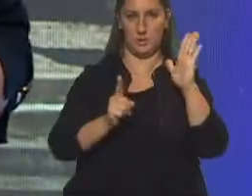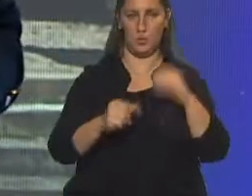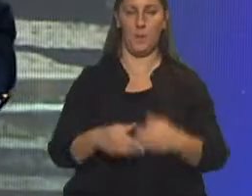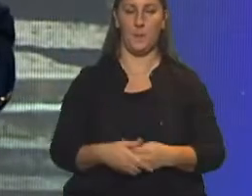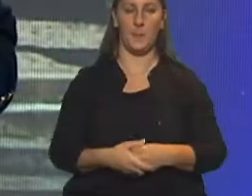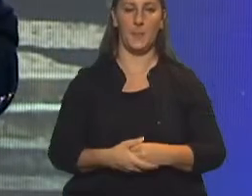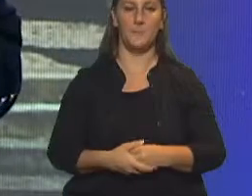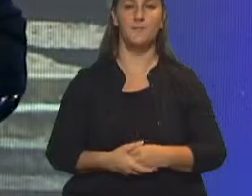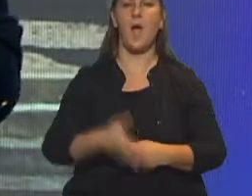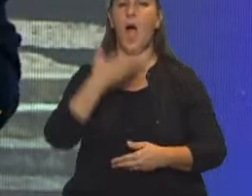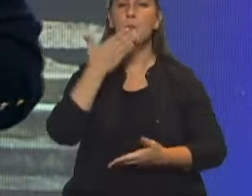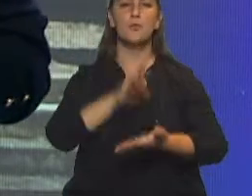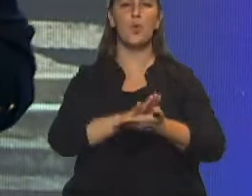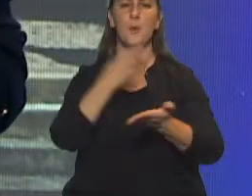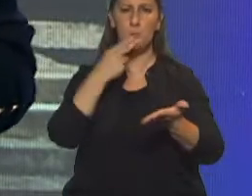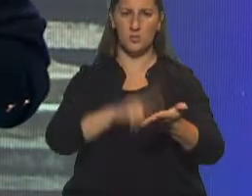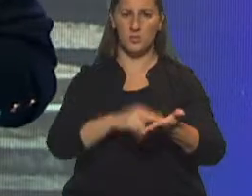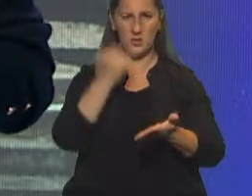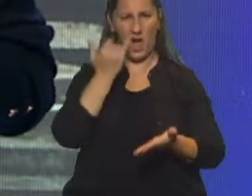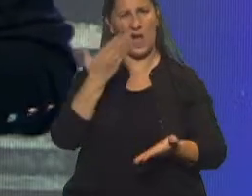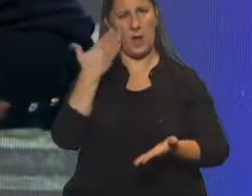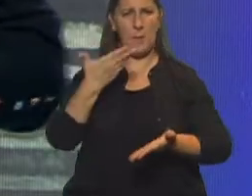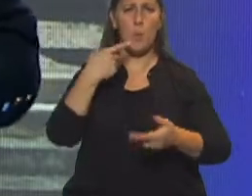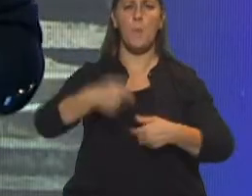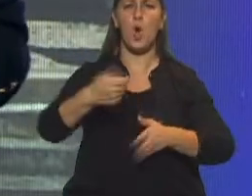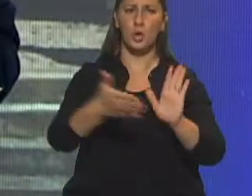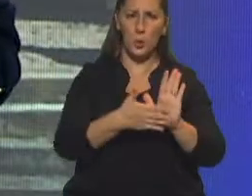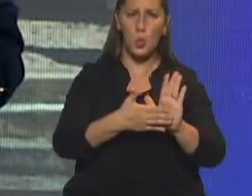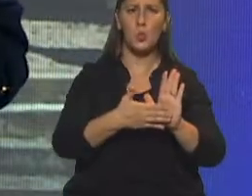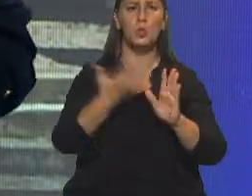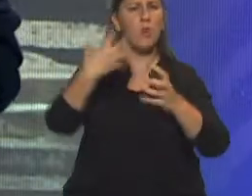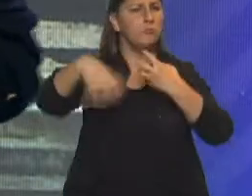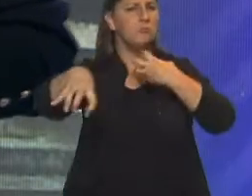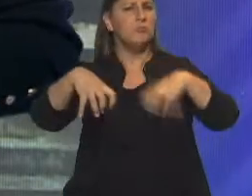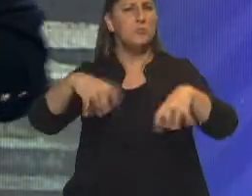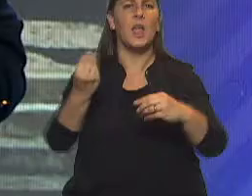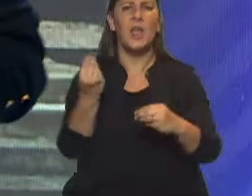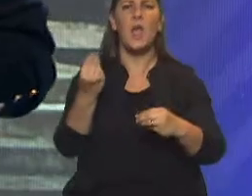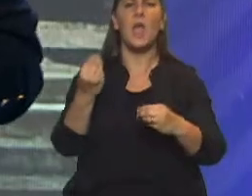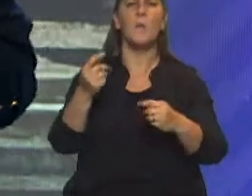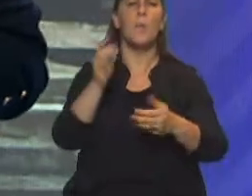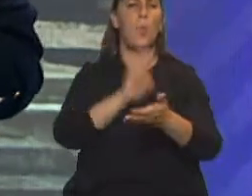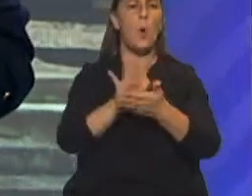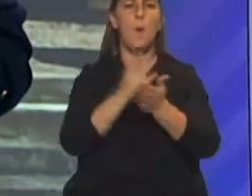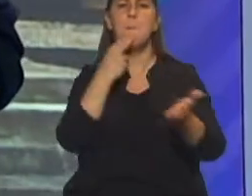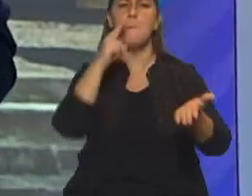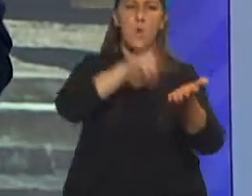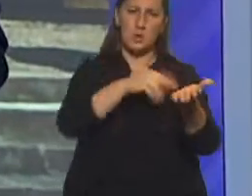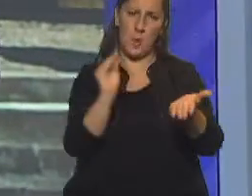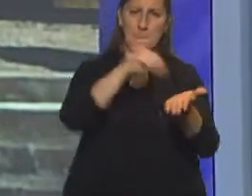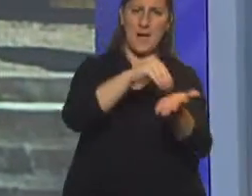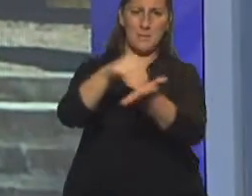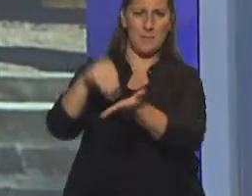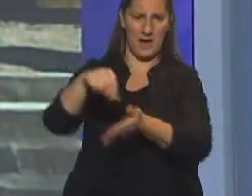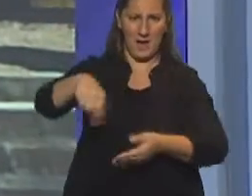Hablamos ahora de impuestos y ustedes dirán, pero bueno, ya hablaron del monotributo, ya hablaron de los sectores que hablan de una recarga tributaria en nuestro país, pero